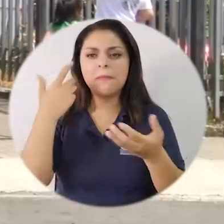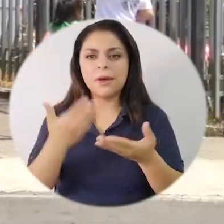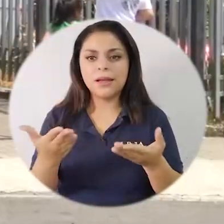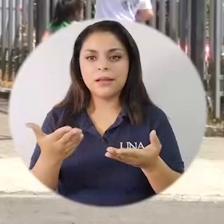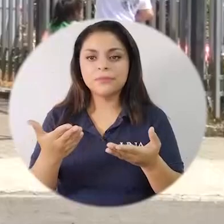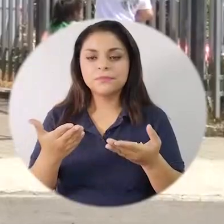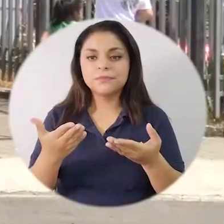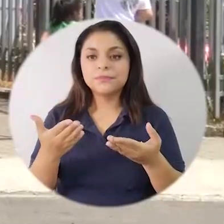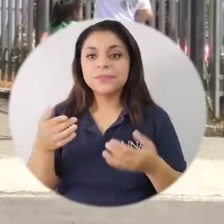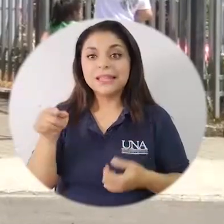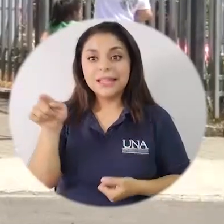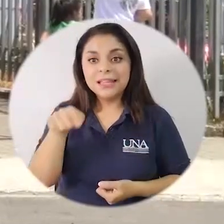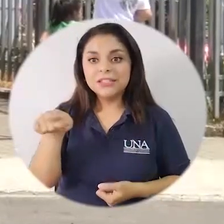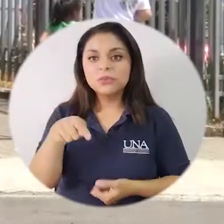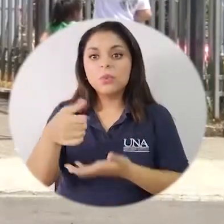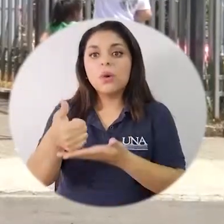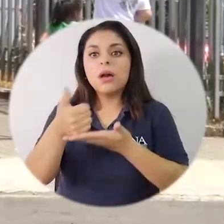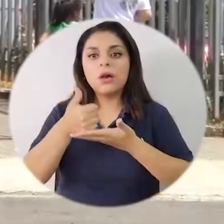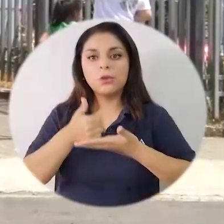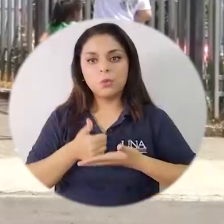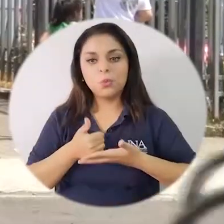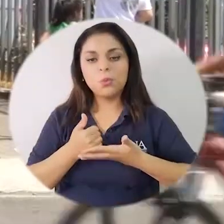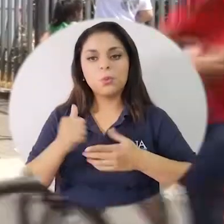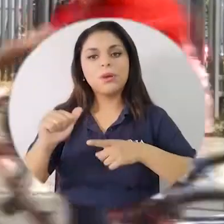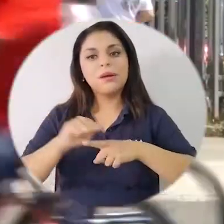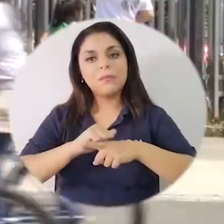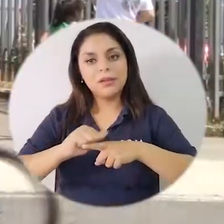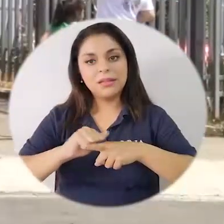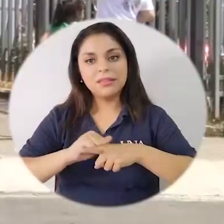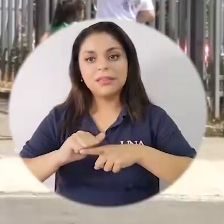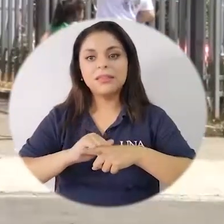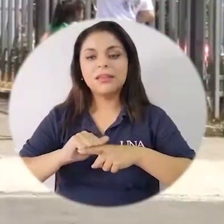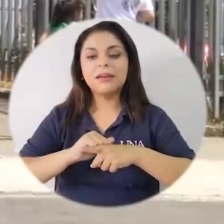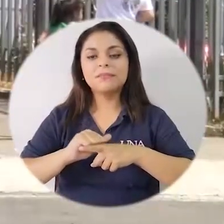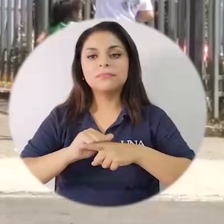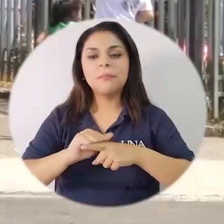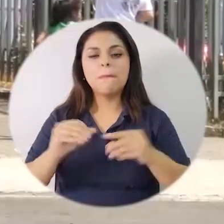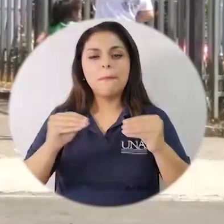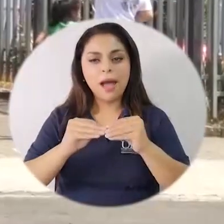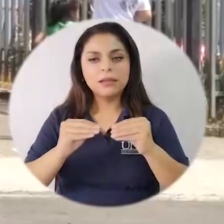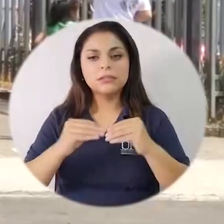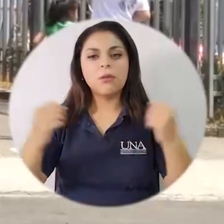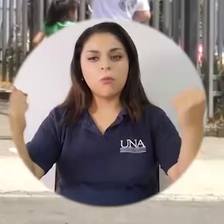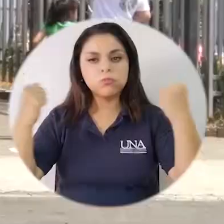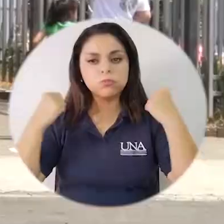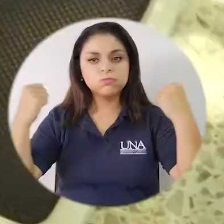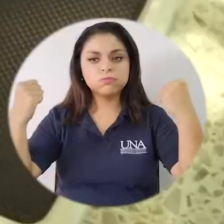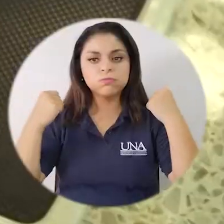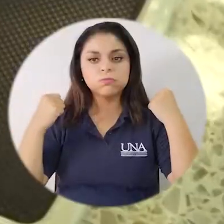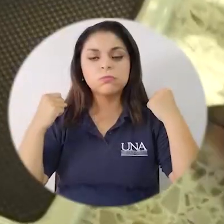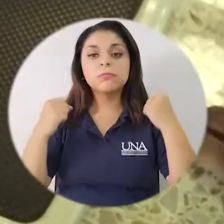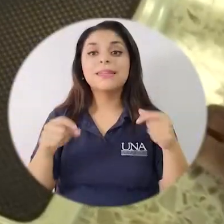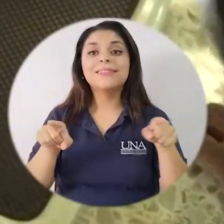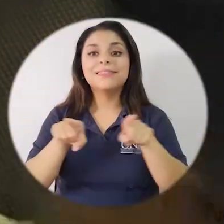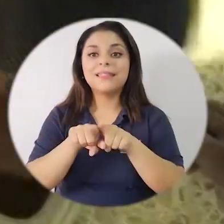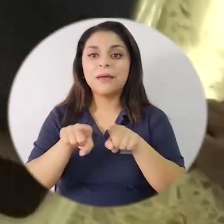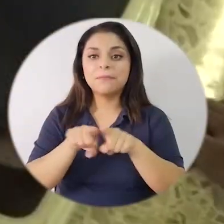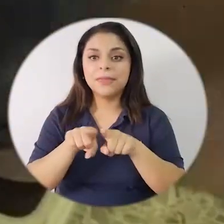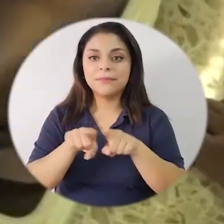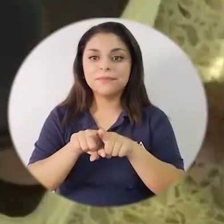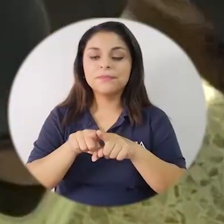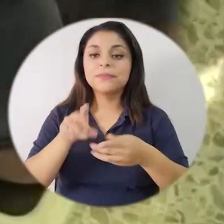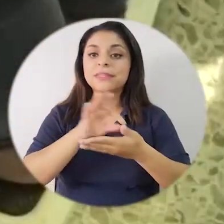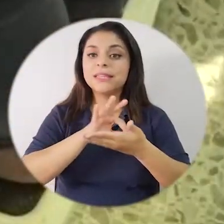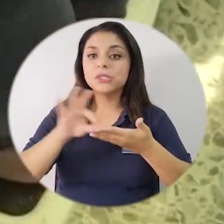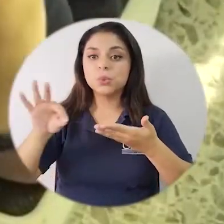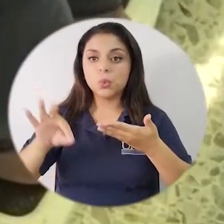que se hizo para que esto nos ayudara con la práctica de más que todo de ejercicio